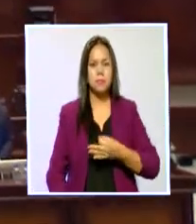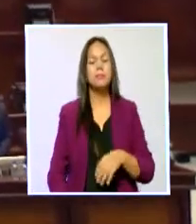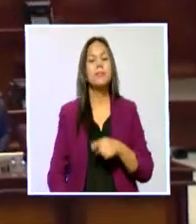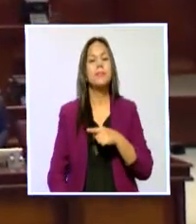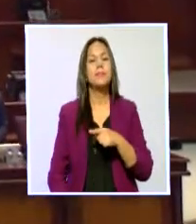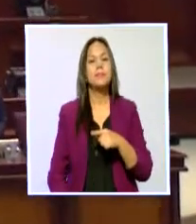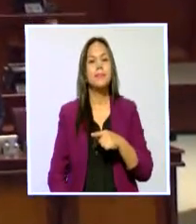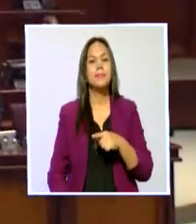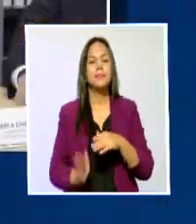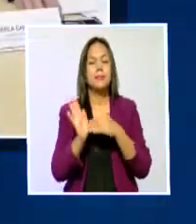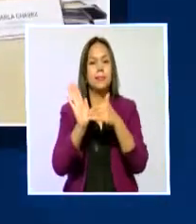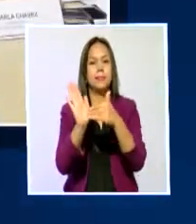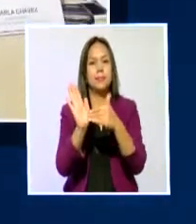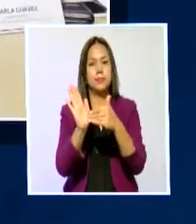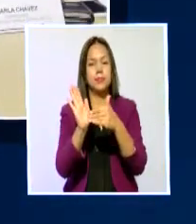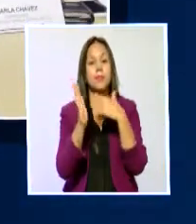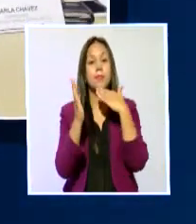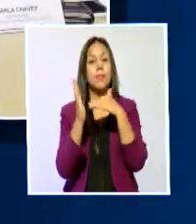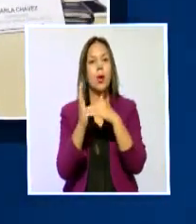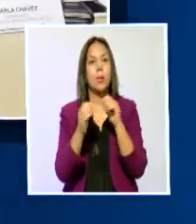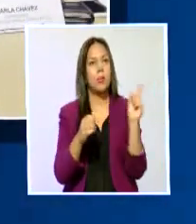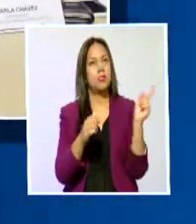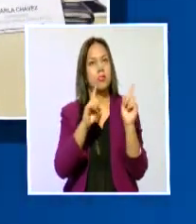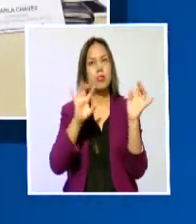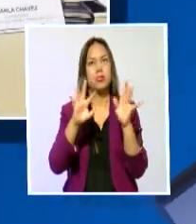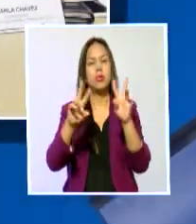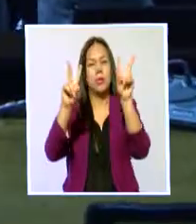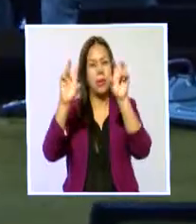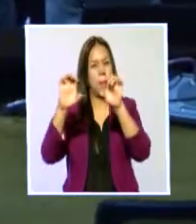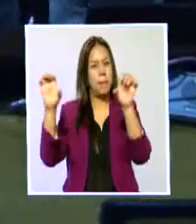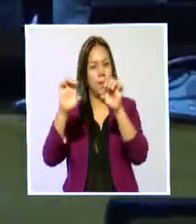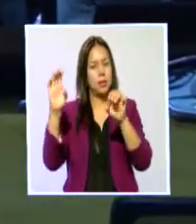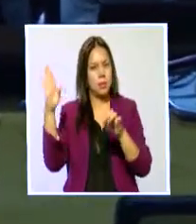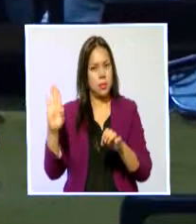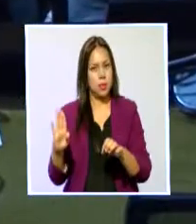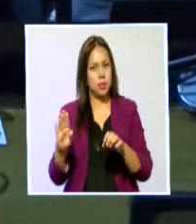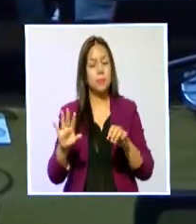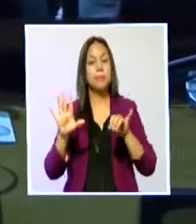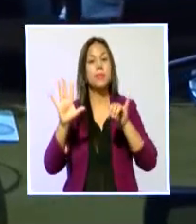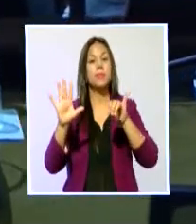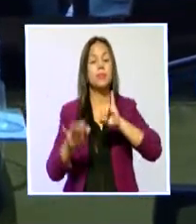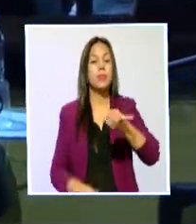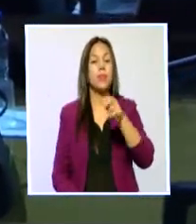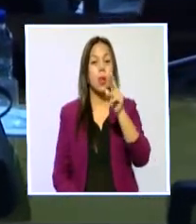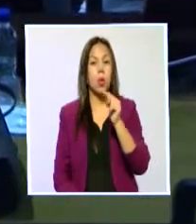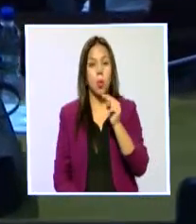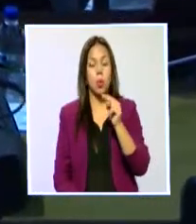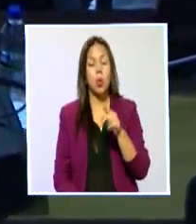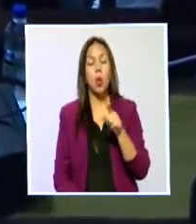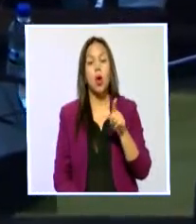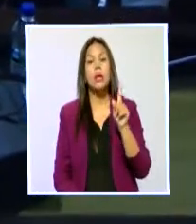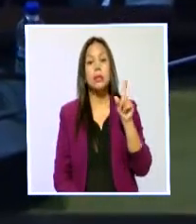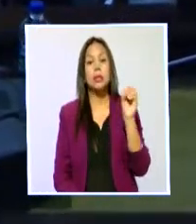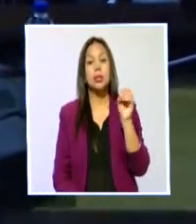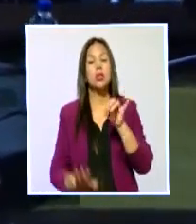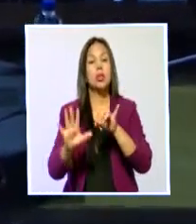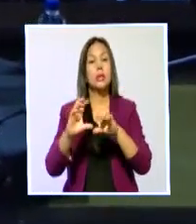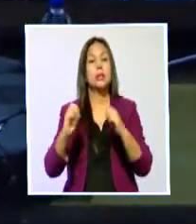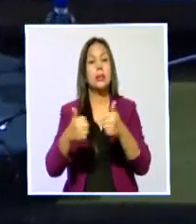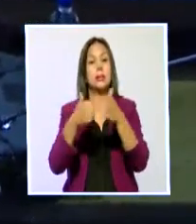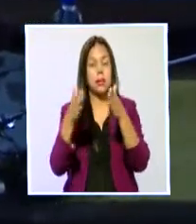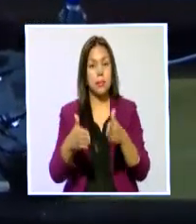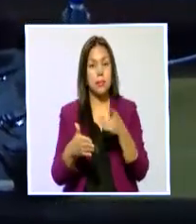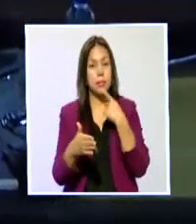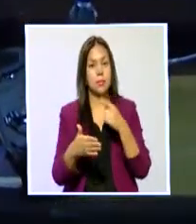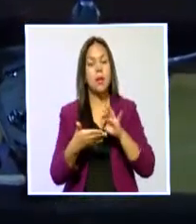destacan varios sucesos. Comparecencias por el caso Odebrecht. El pasado 6 de junio, con una votación de 106 asambleístas, el